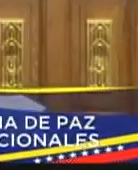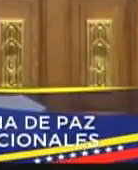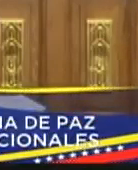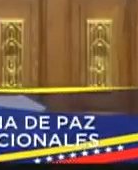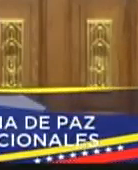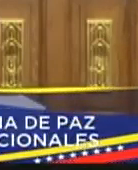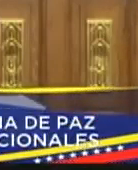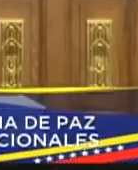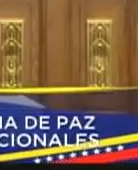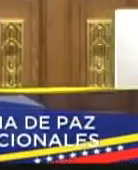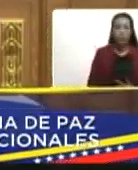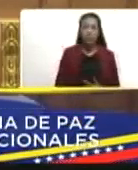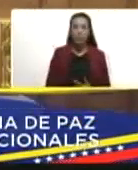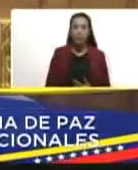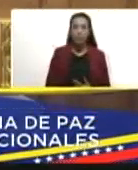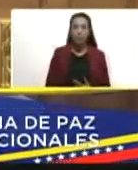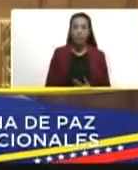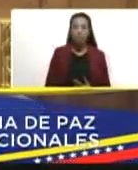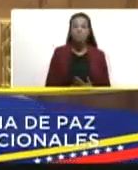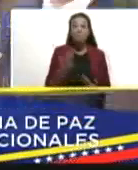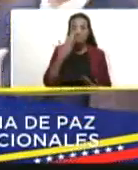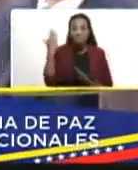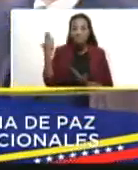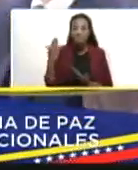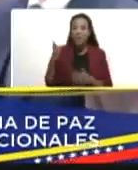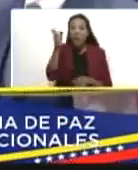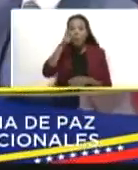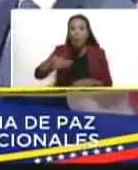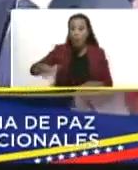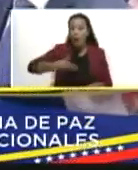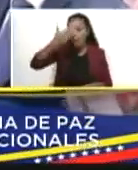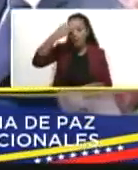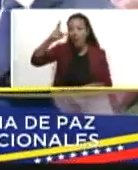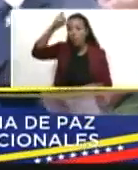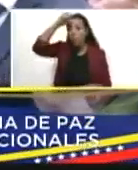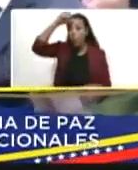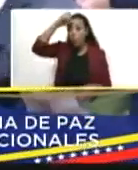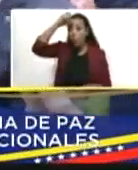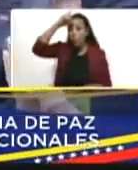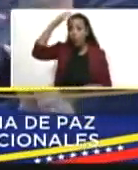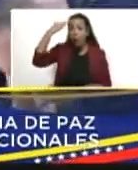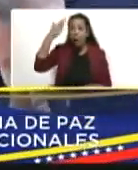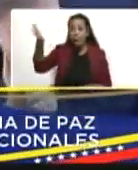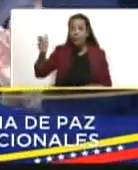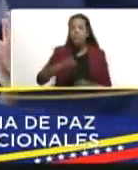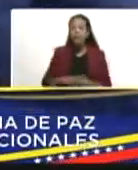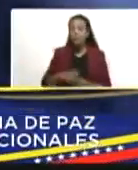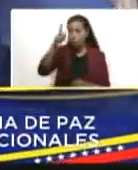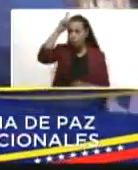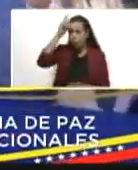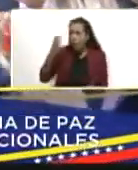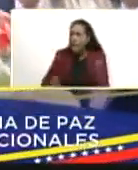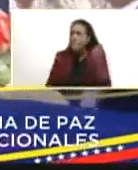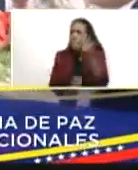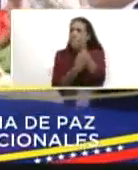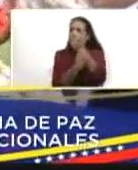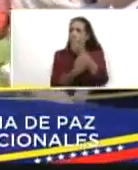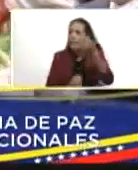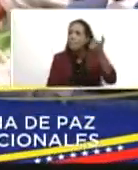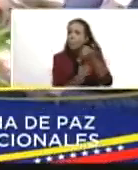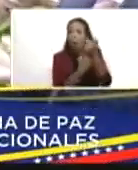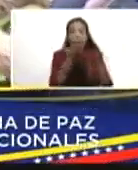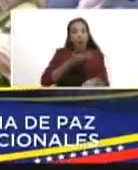recibimos grandes manifestaciones de amor del pueblo Turco y logramos darle un empuje a